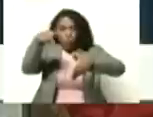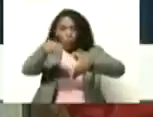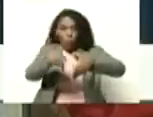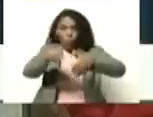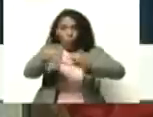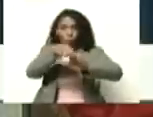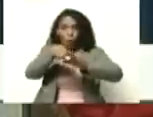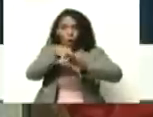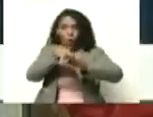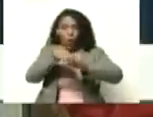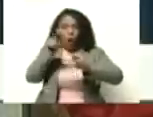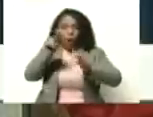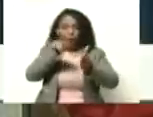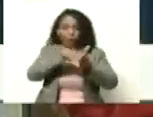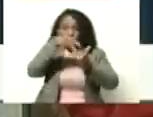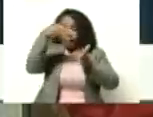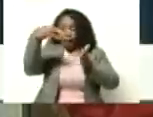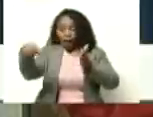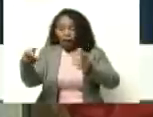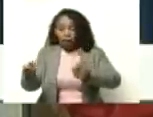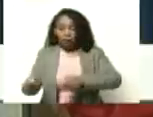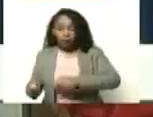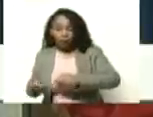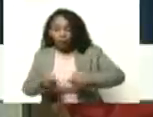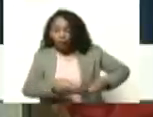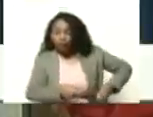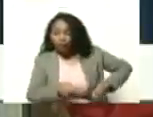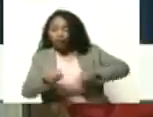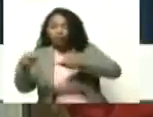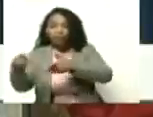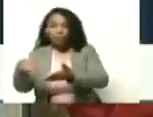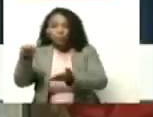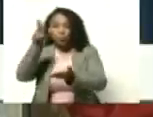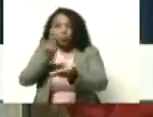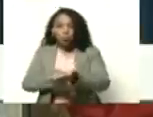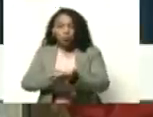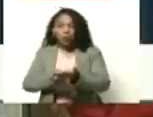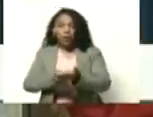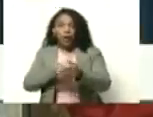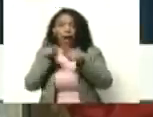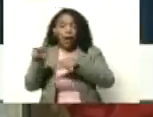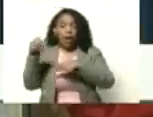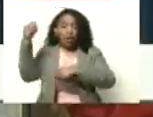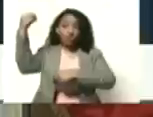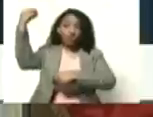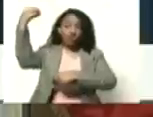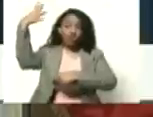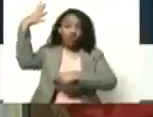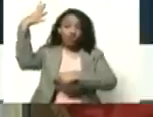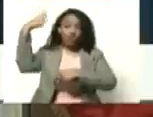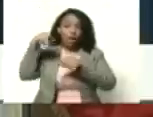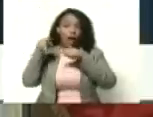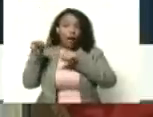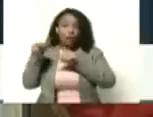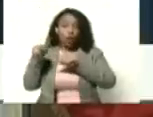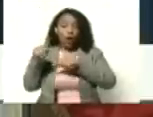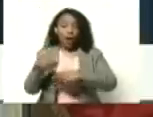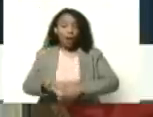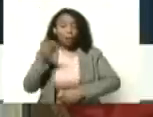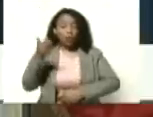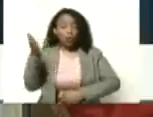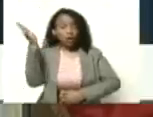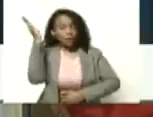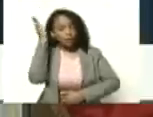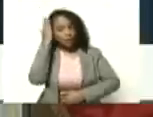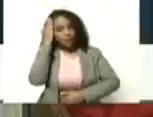el cae en la fosa lo lanzan allí de hecho el luminol y esto es muy importante para los que saben